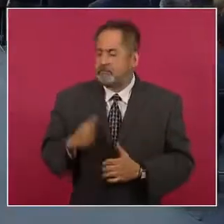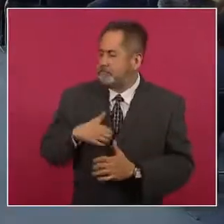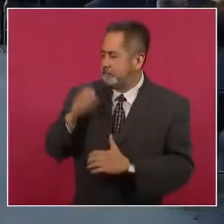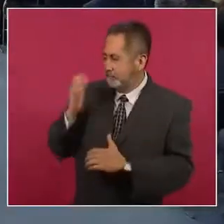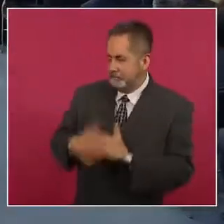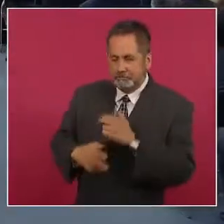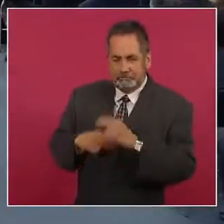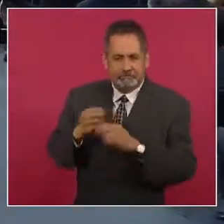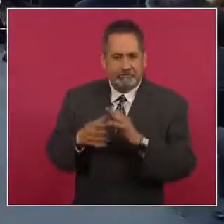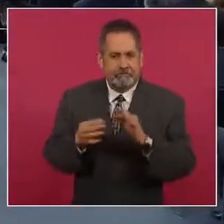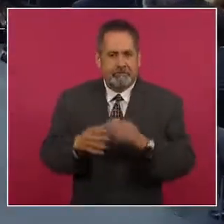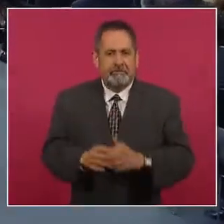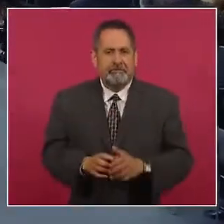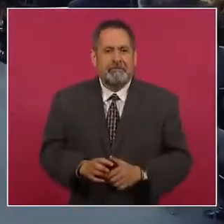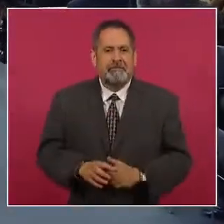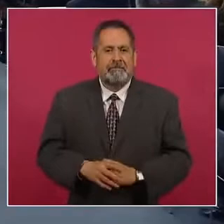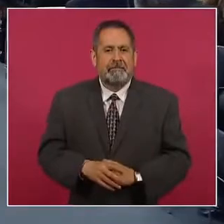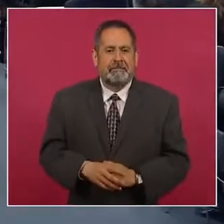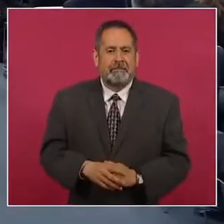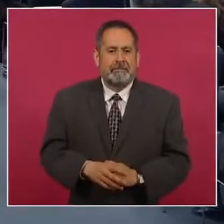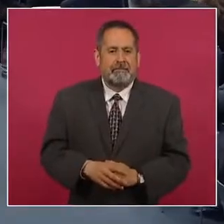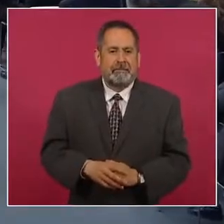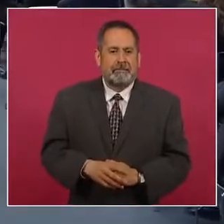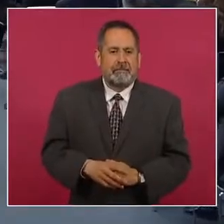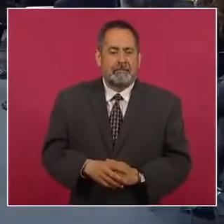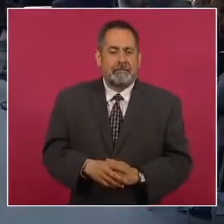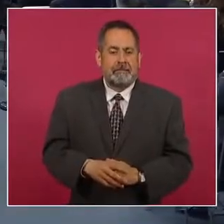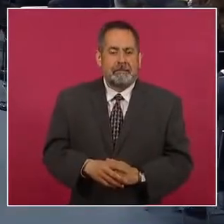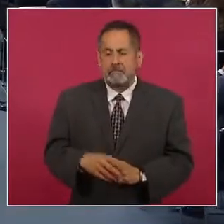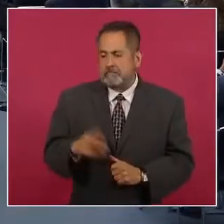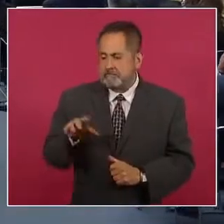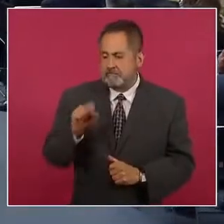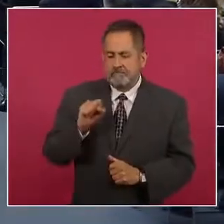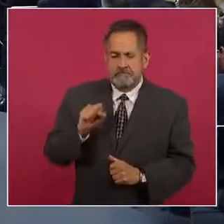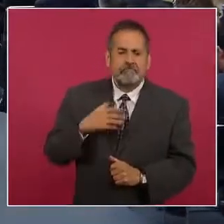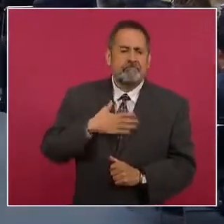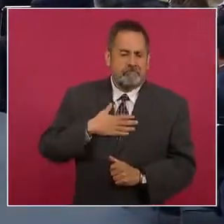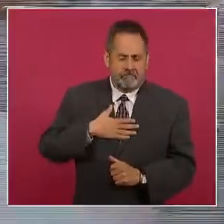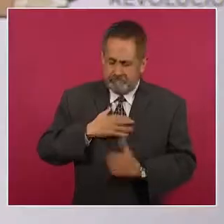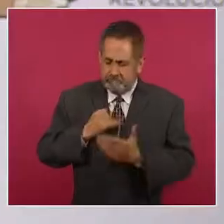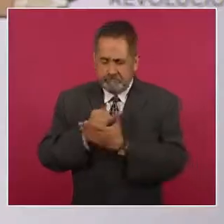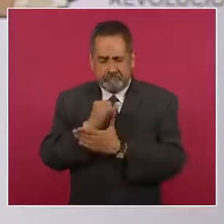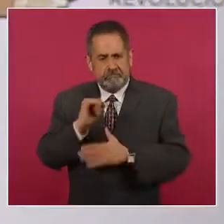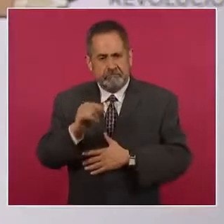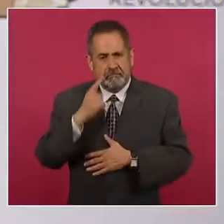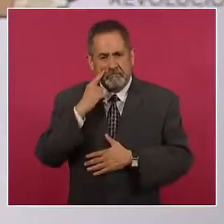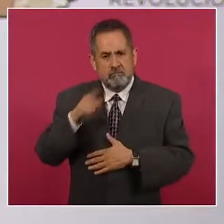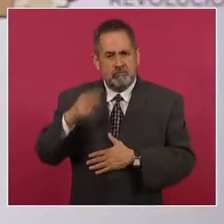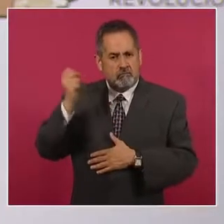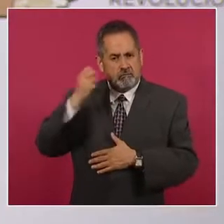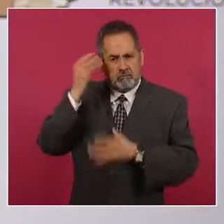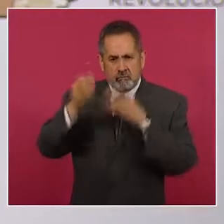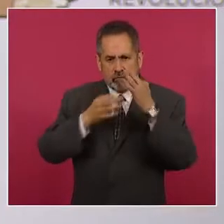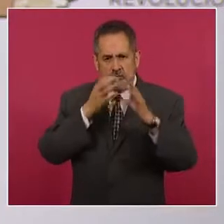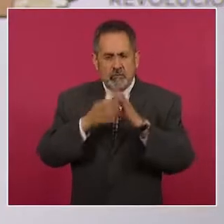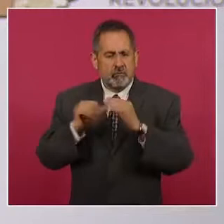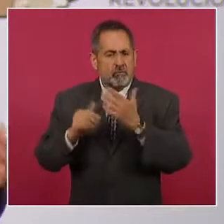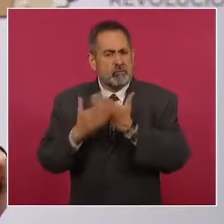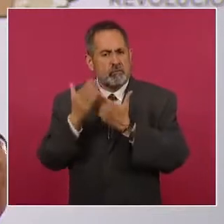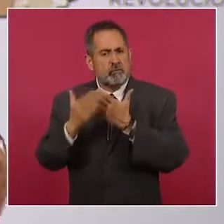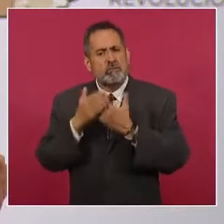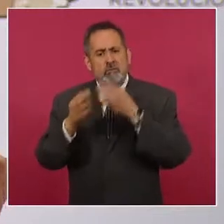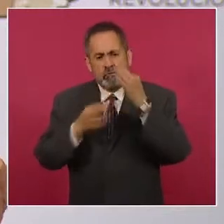presidente. La hacemos nuestra porque es un acto, como bien lo dijo en su presentación por la